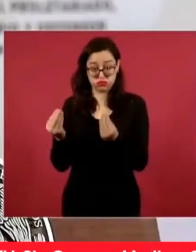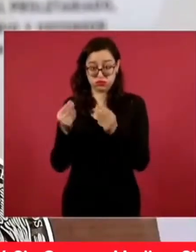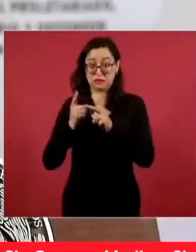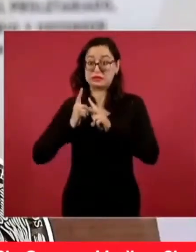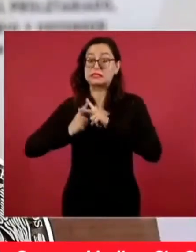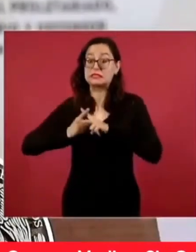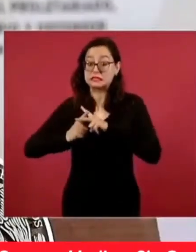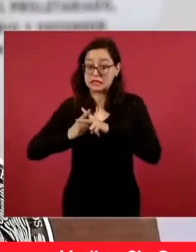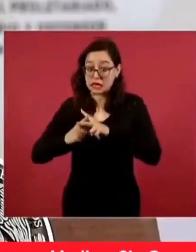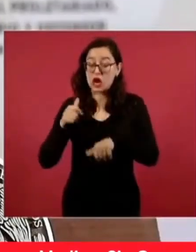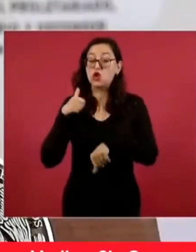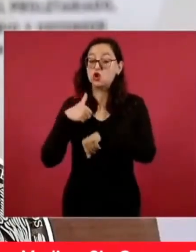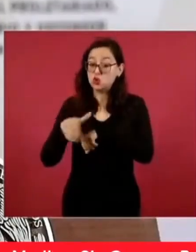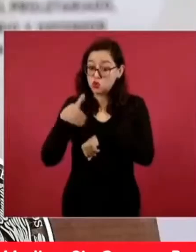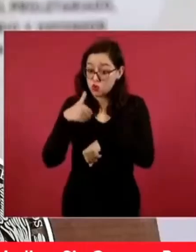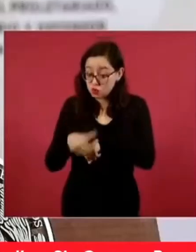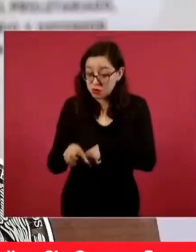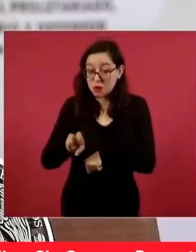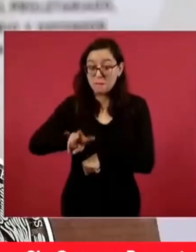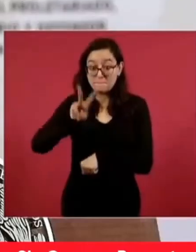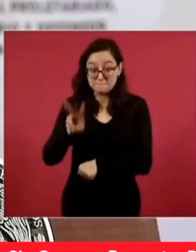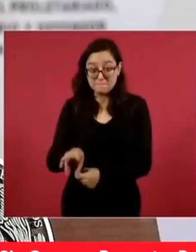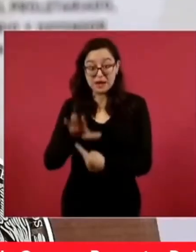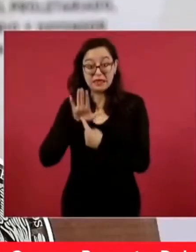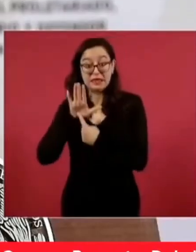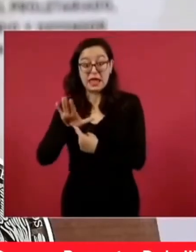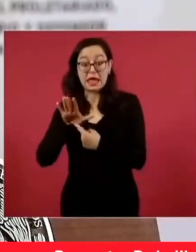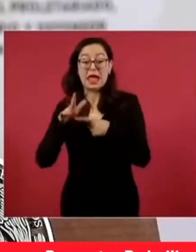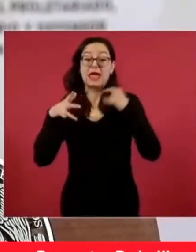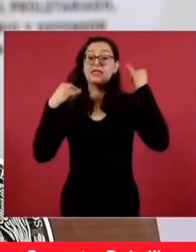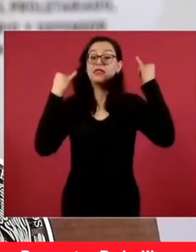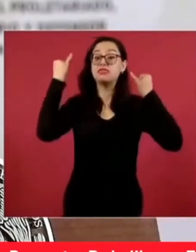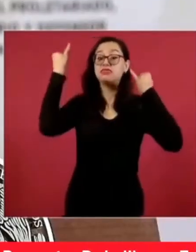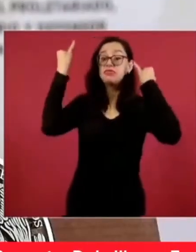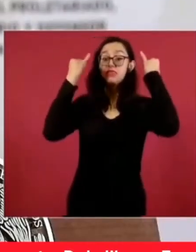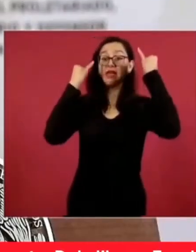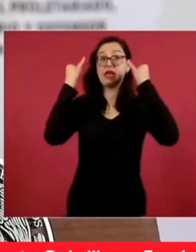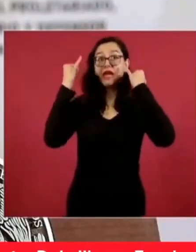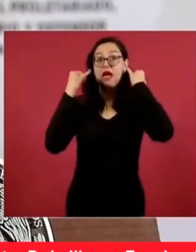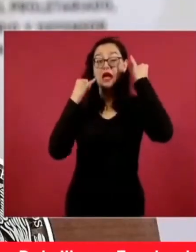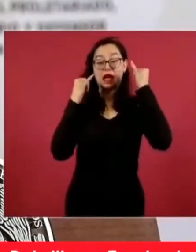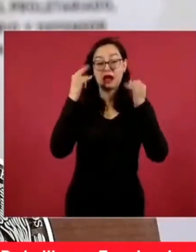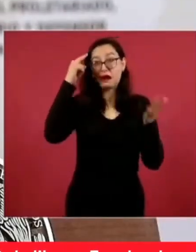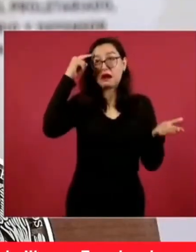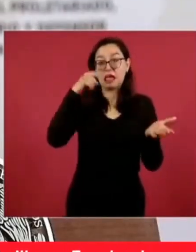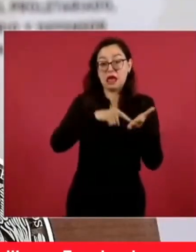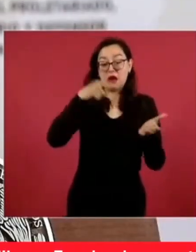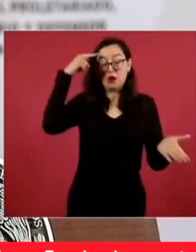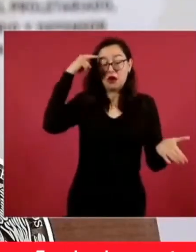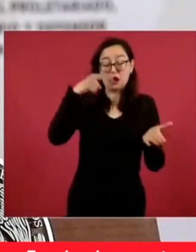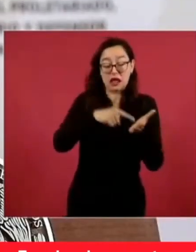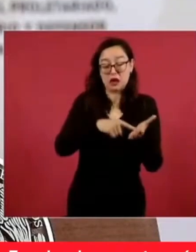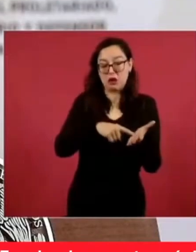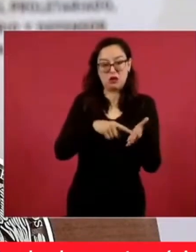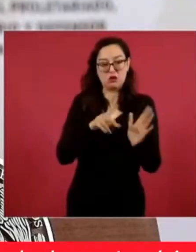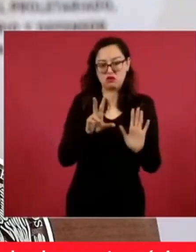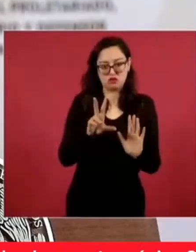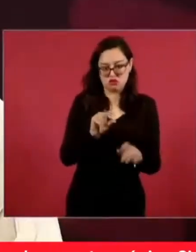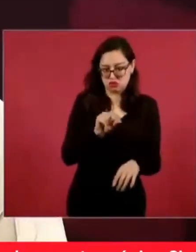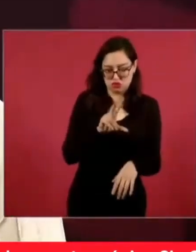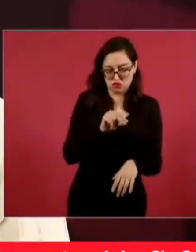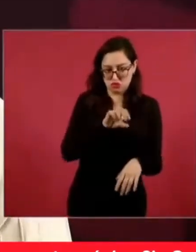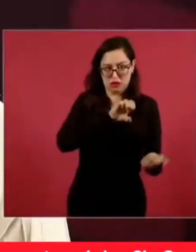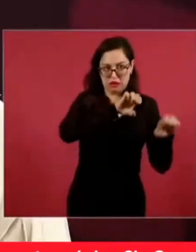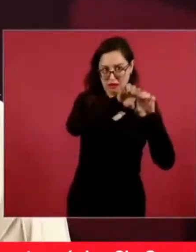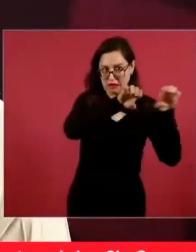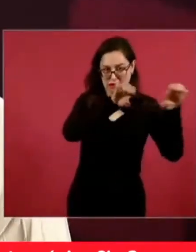Les vamos a dar datos y no con estudios patitos, sesgados ni omitiendo información para intentar engañar